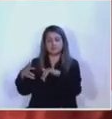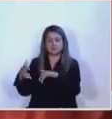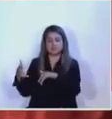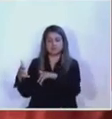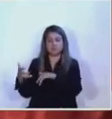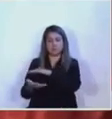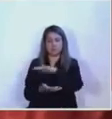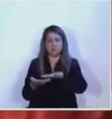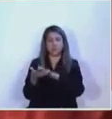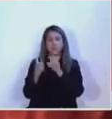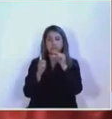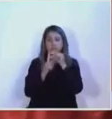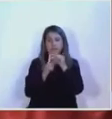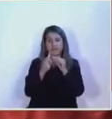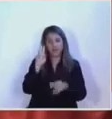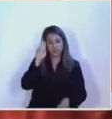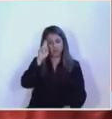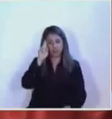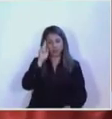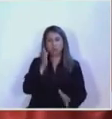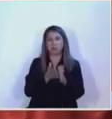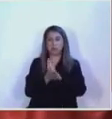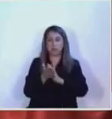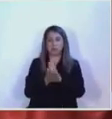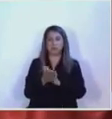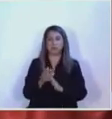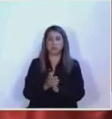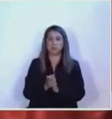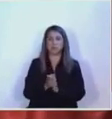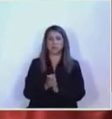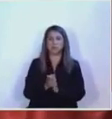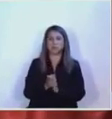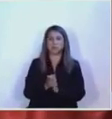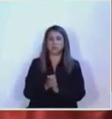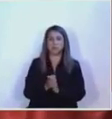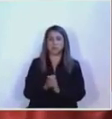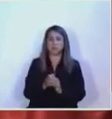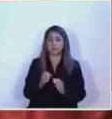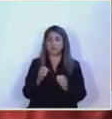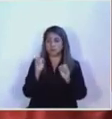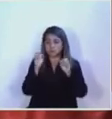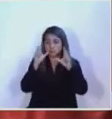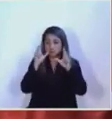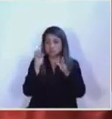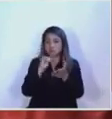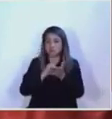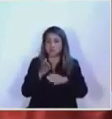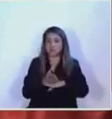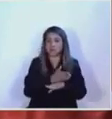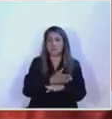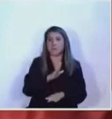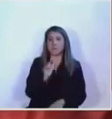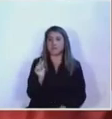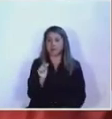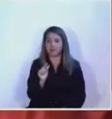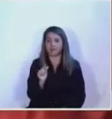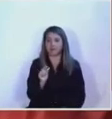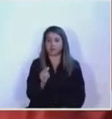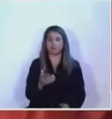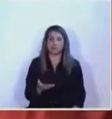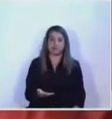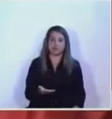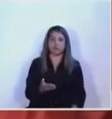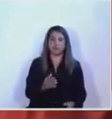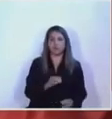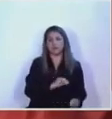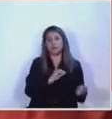Frases célebres que recordamos como recomendarse levantarse más temprano para obtener una tarifa más barata, como si no bastara tener que